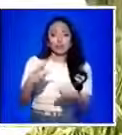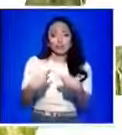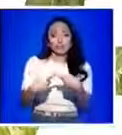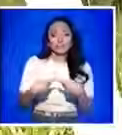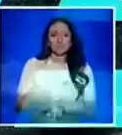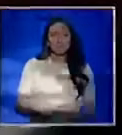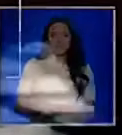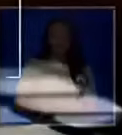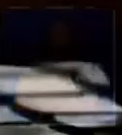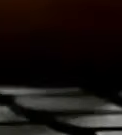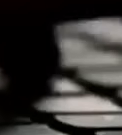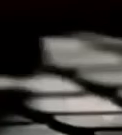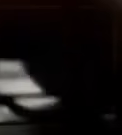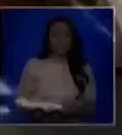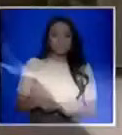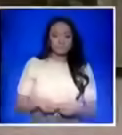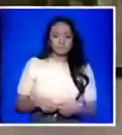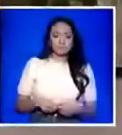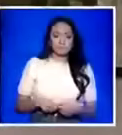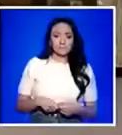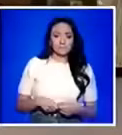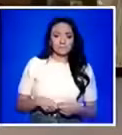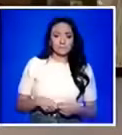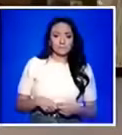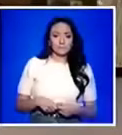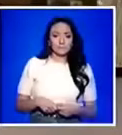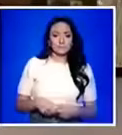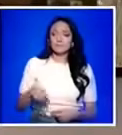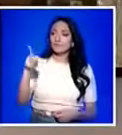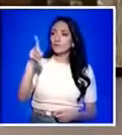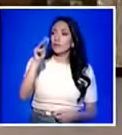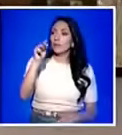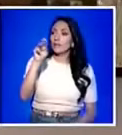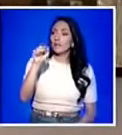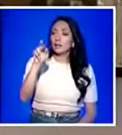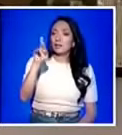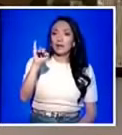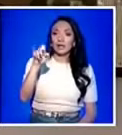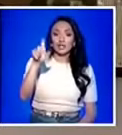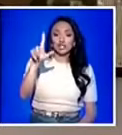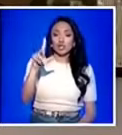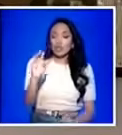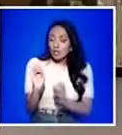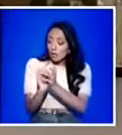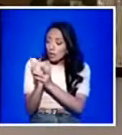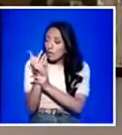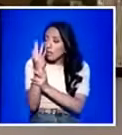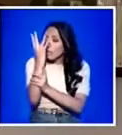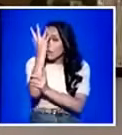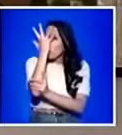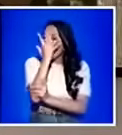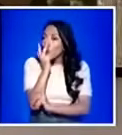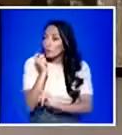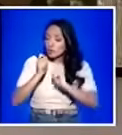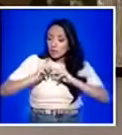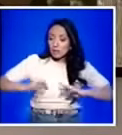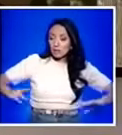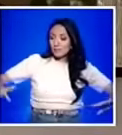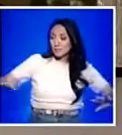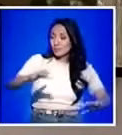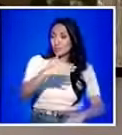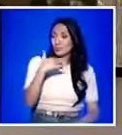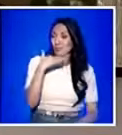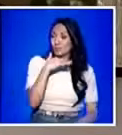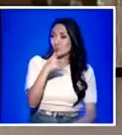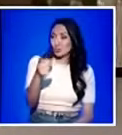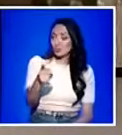es mi nota. Mi nota. Mi querida Marisol, es la única que florece en medio de toda esa maleza que hay ahí precisamente en Caminos